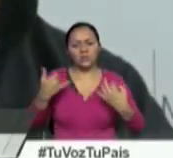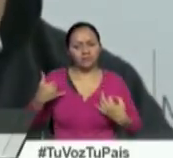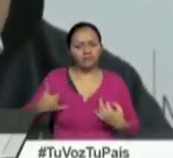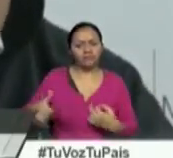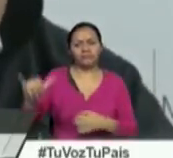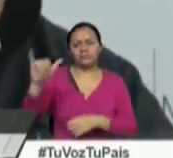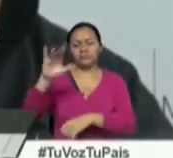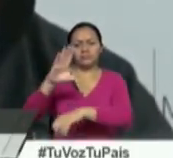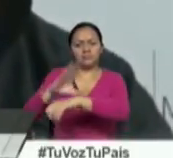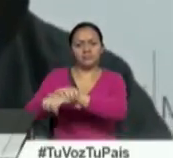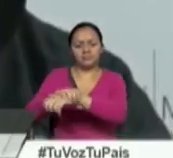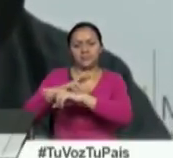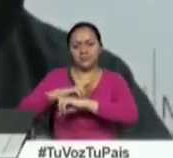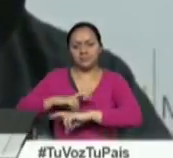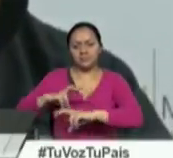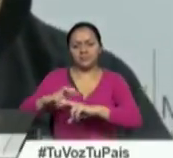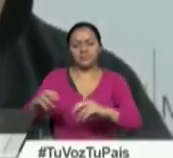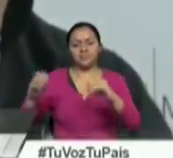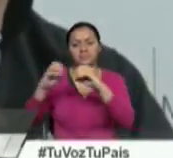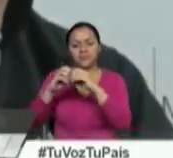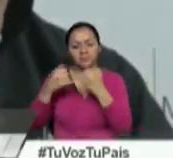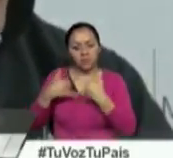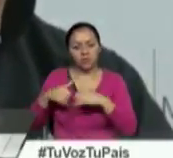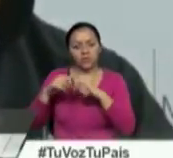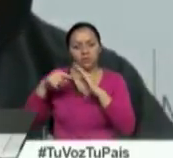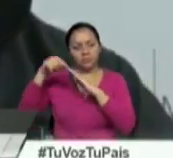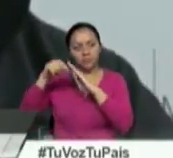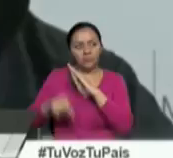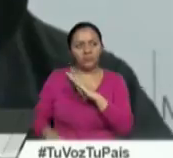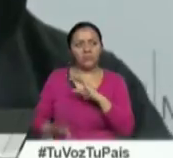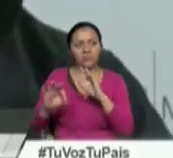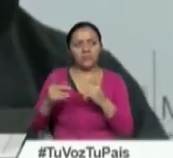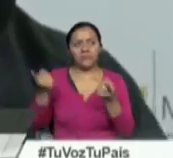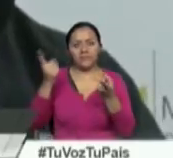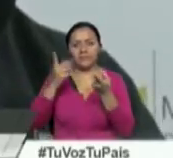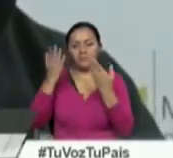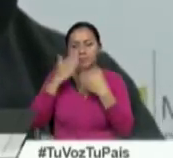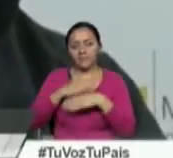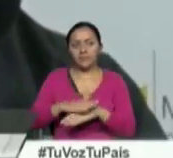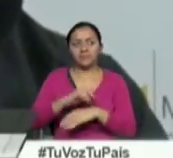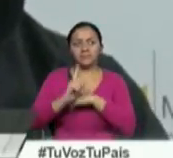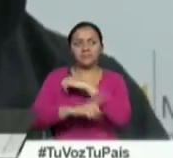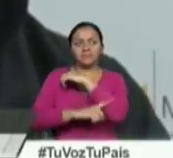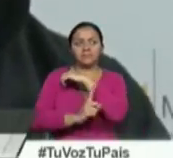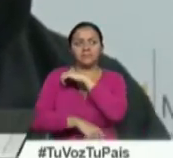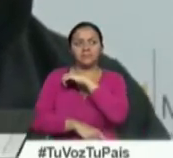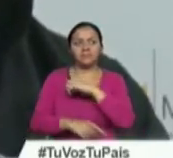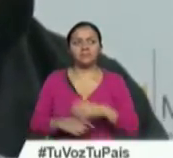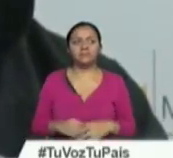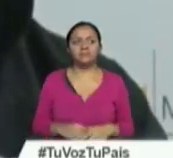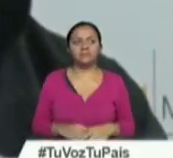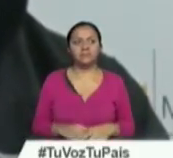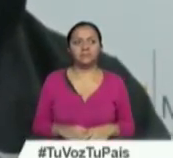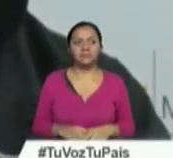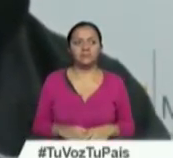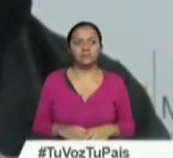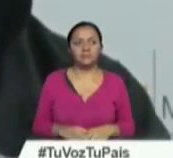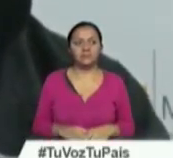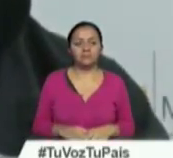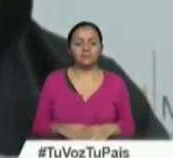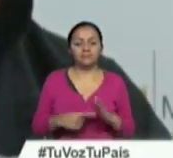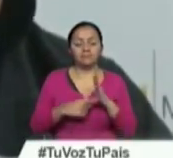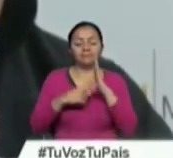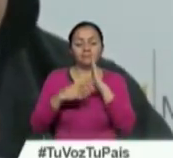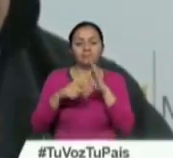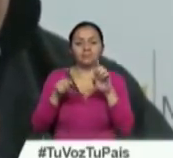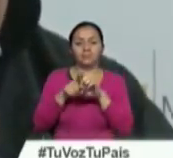determinar que esta investigación, por supuesto, sea y concluya con una sentencia que sea ejemplarizadora para